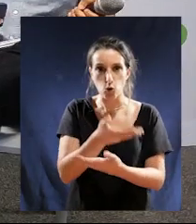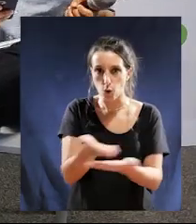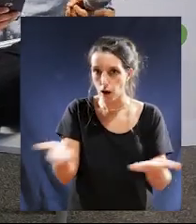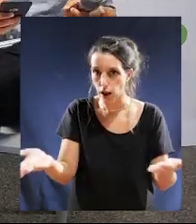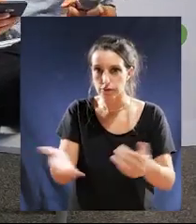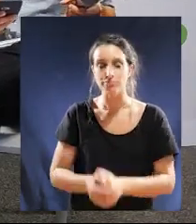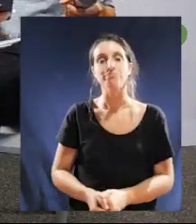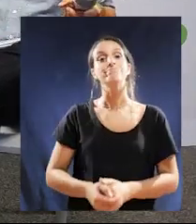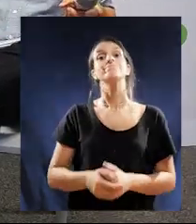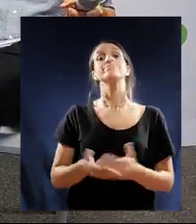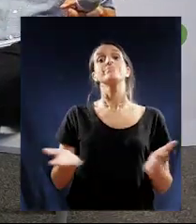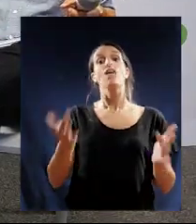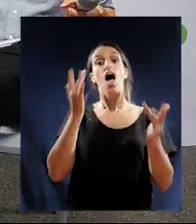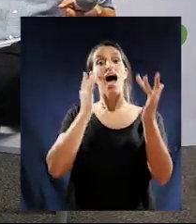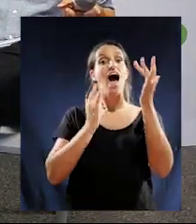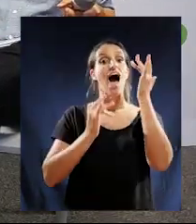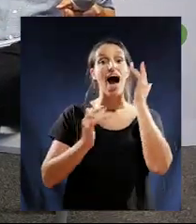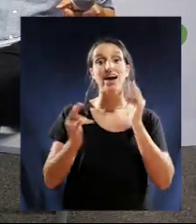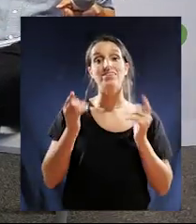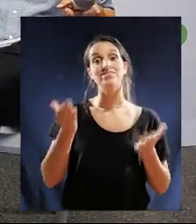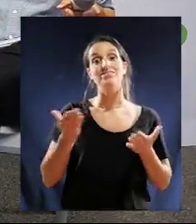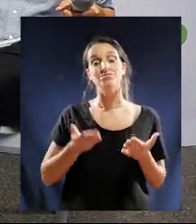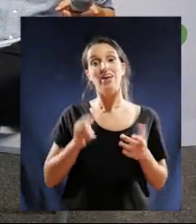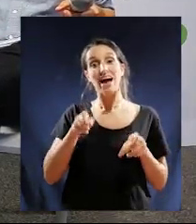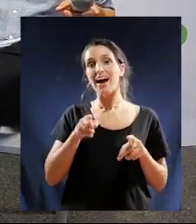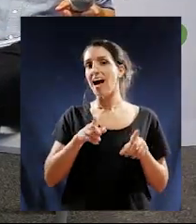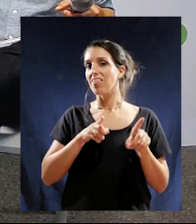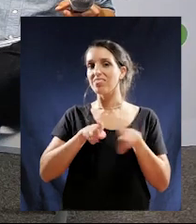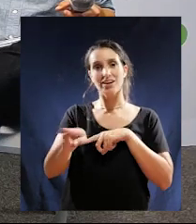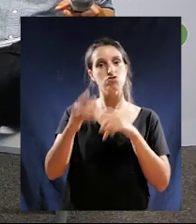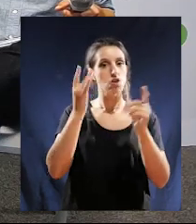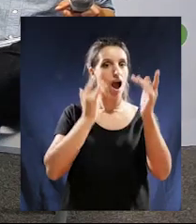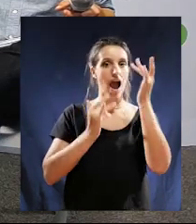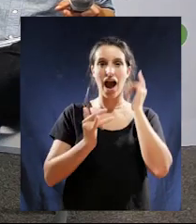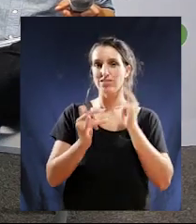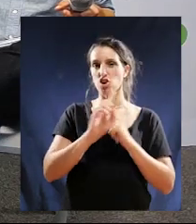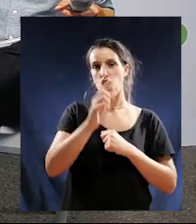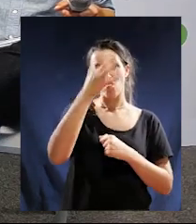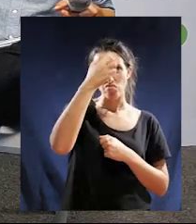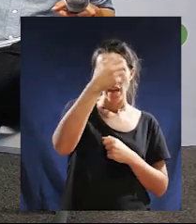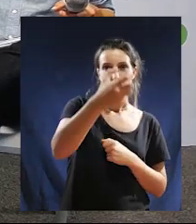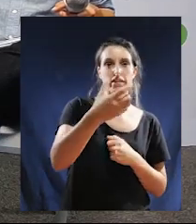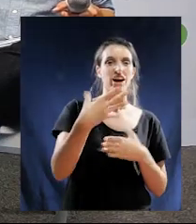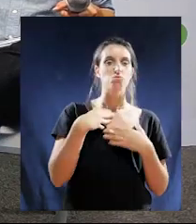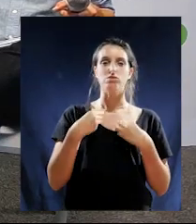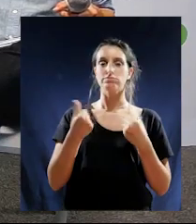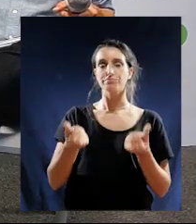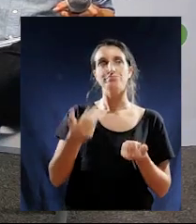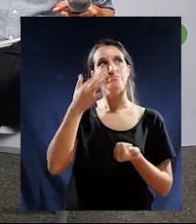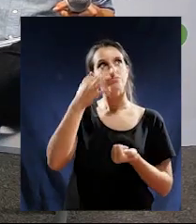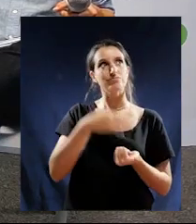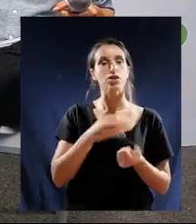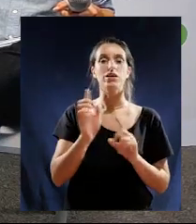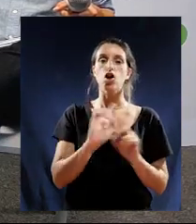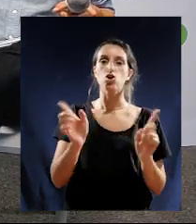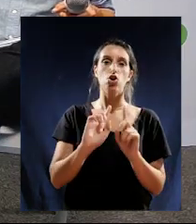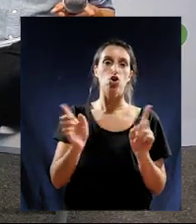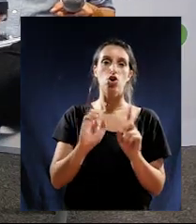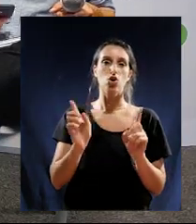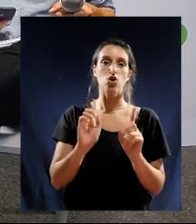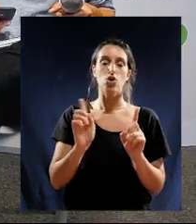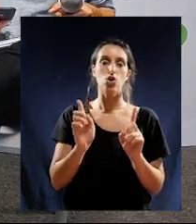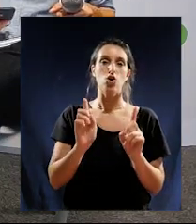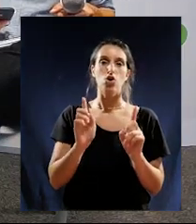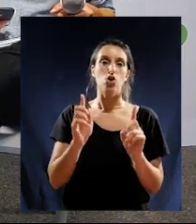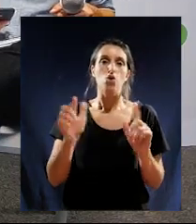el arte acá recurrimos más más al arte que a la técnica y de la sensibilidad porque de verdad